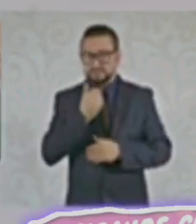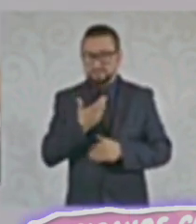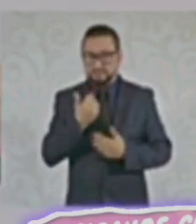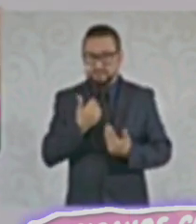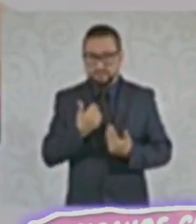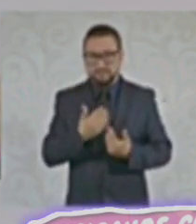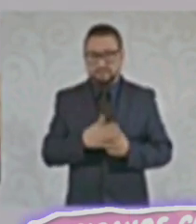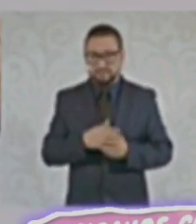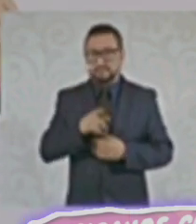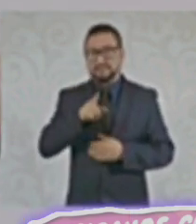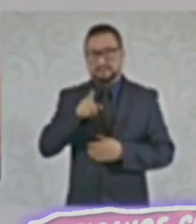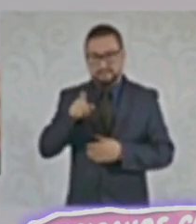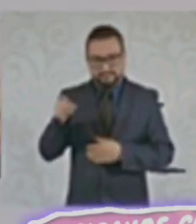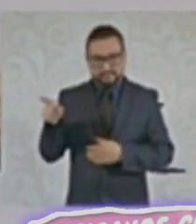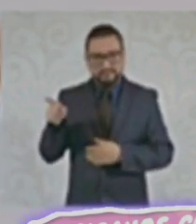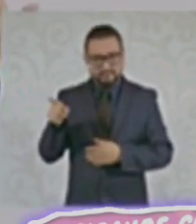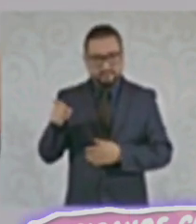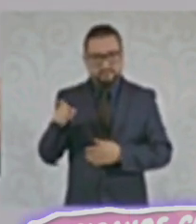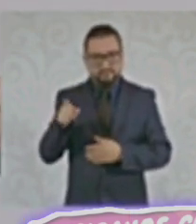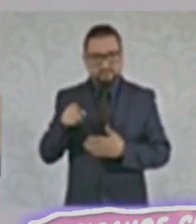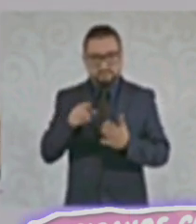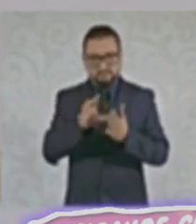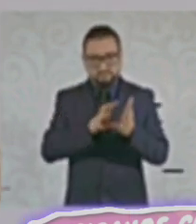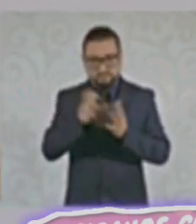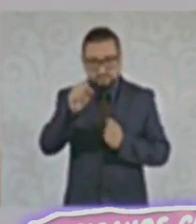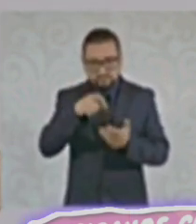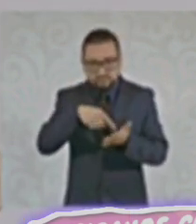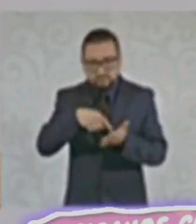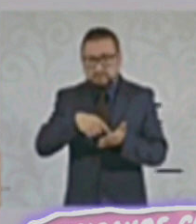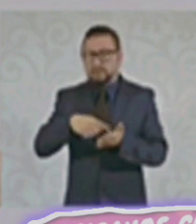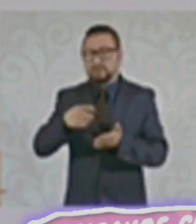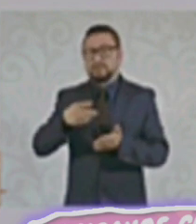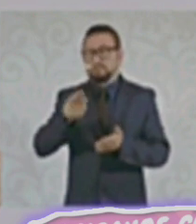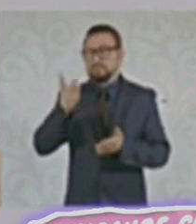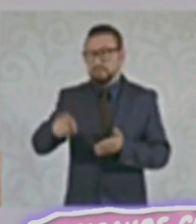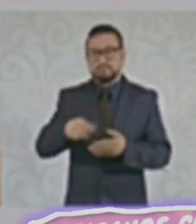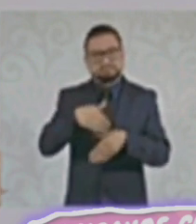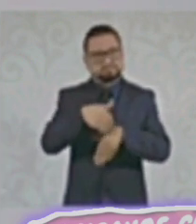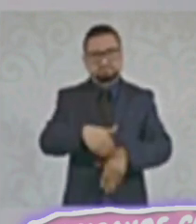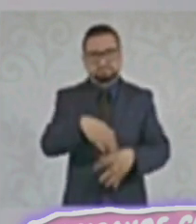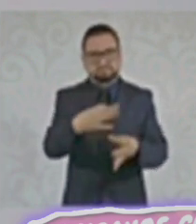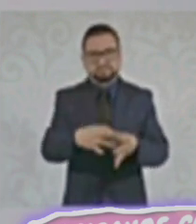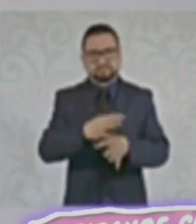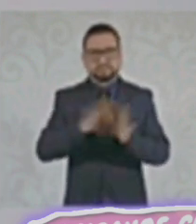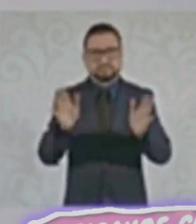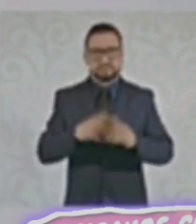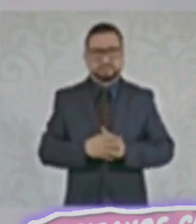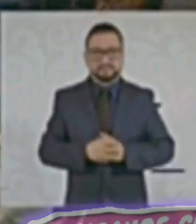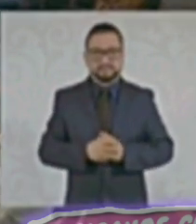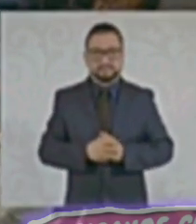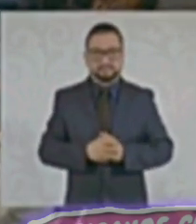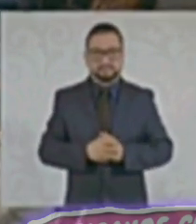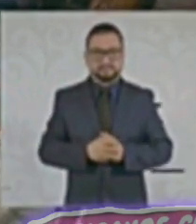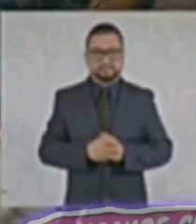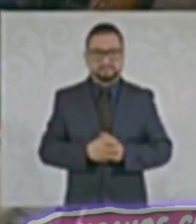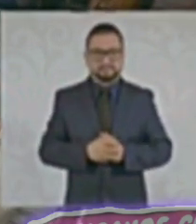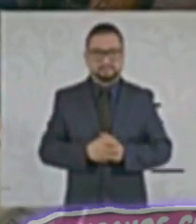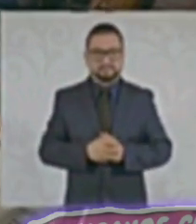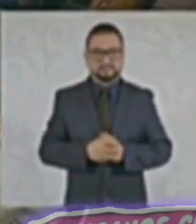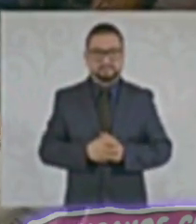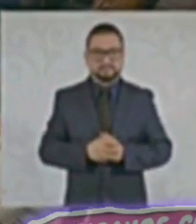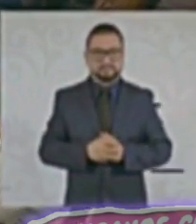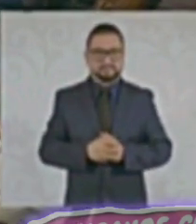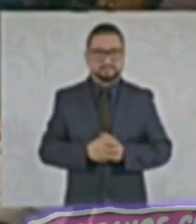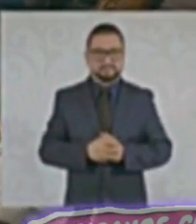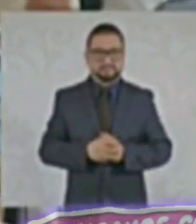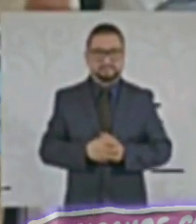Entonces, están cumpliendo con lo que le mandata la Constitución. ¿Será más bien, Presidenta, que